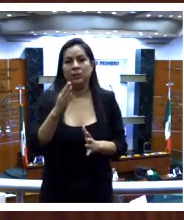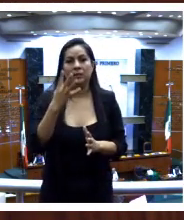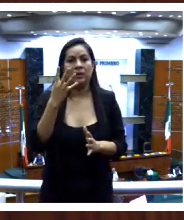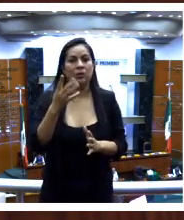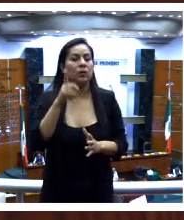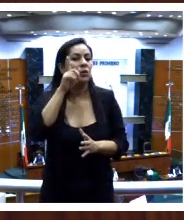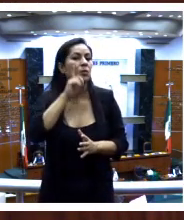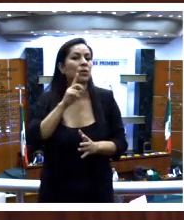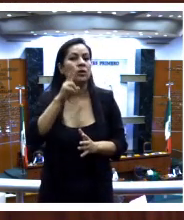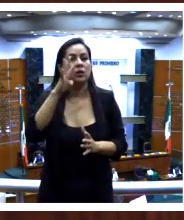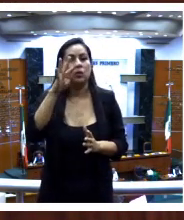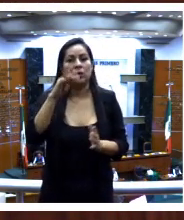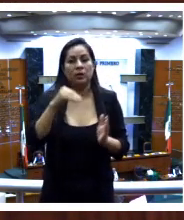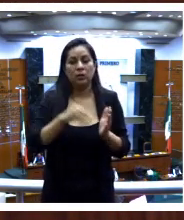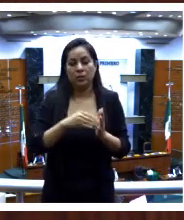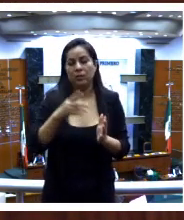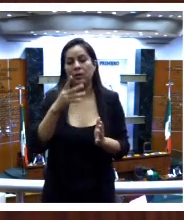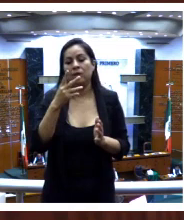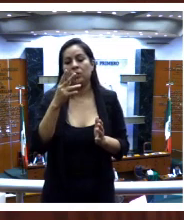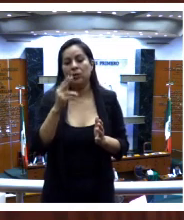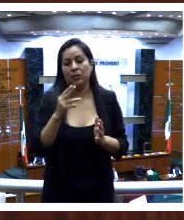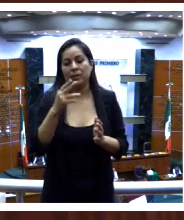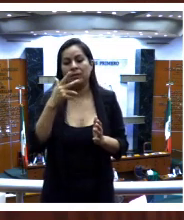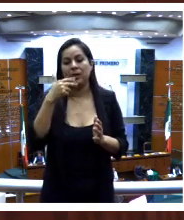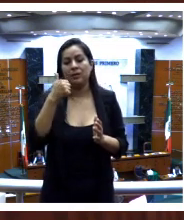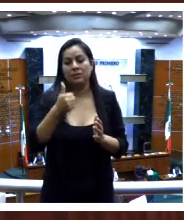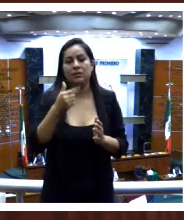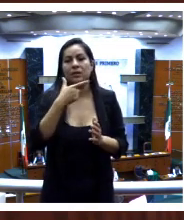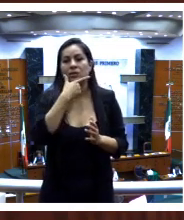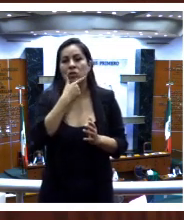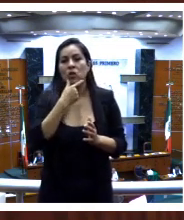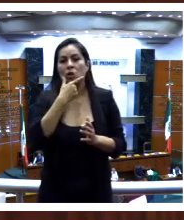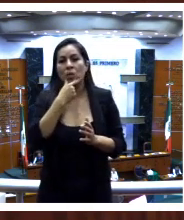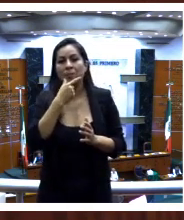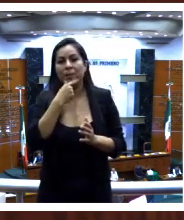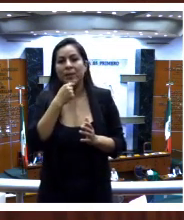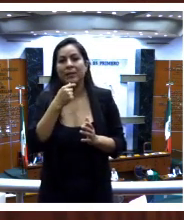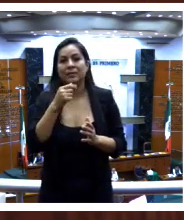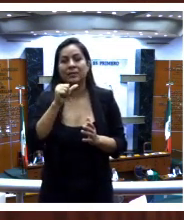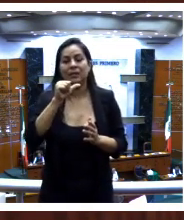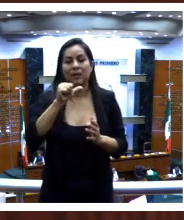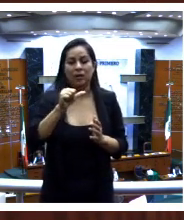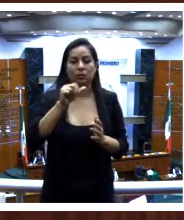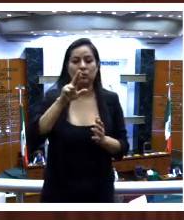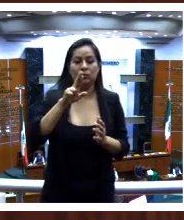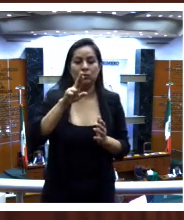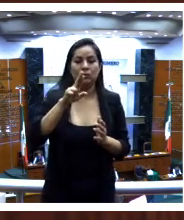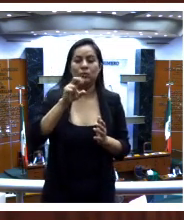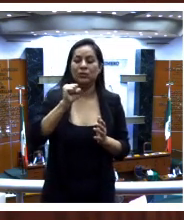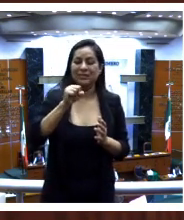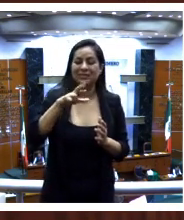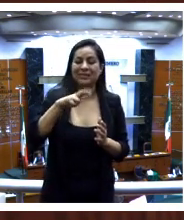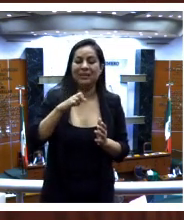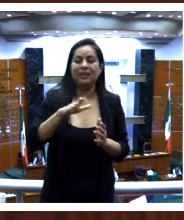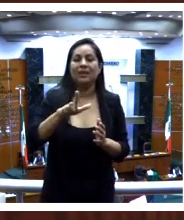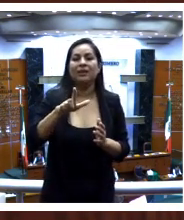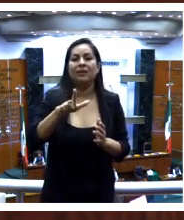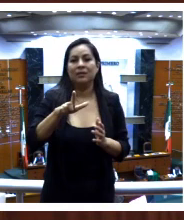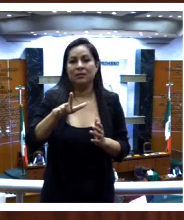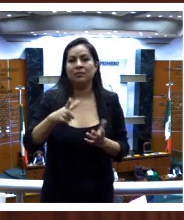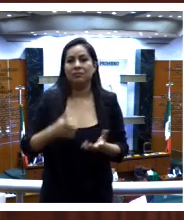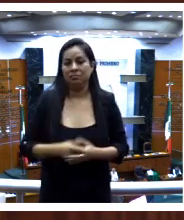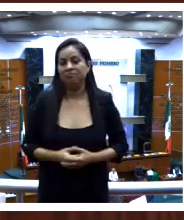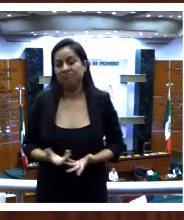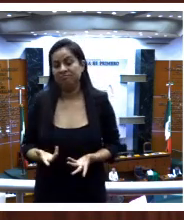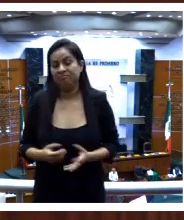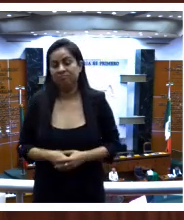2,294 mujeres y 4,096 hombres, en las unidades de servicios de apoyo a la educación regular,